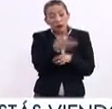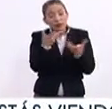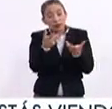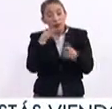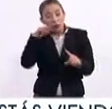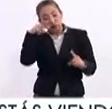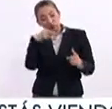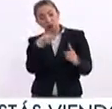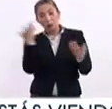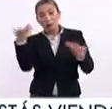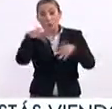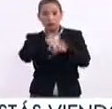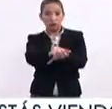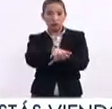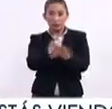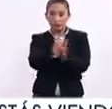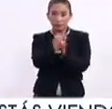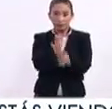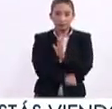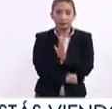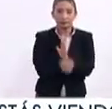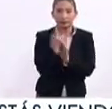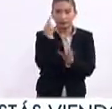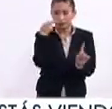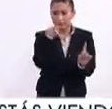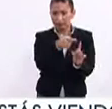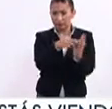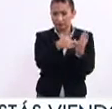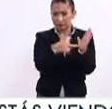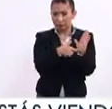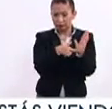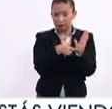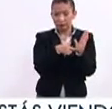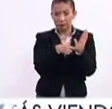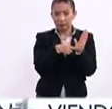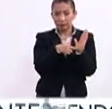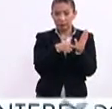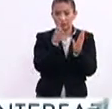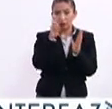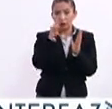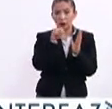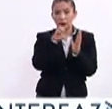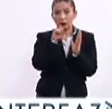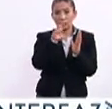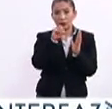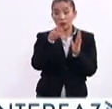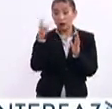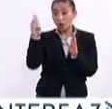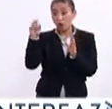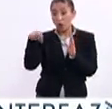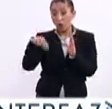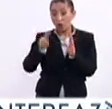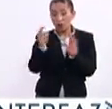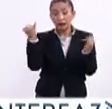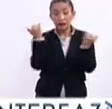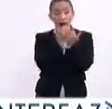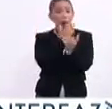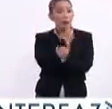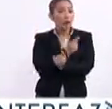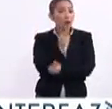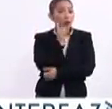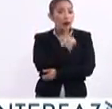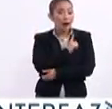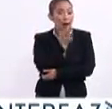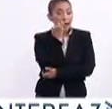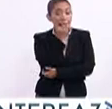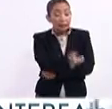desde un punto de vista inclusivo. Por ejemplo, uno de los principios de la UNESCO y de las Naciones Unidas es la igualdad de género.